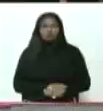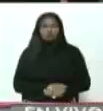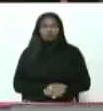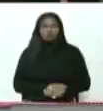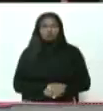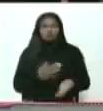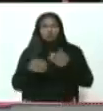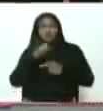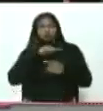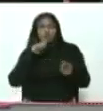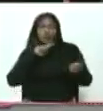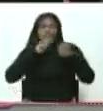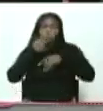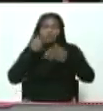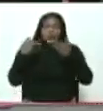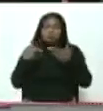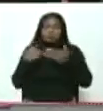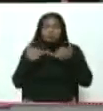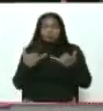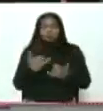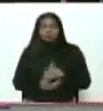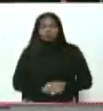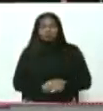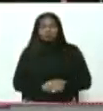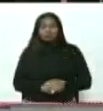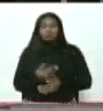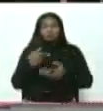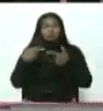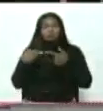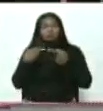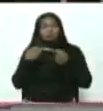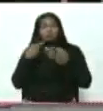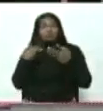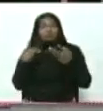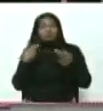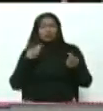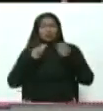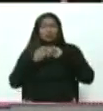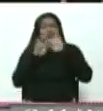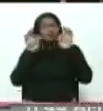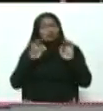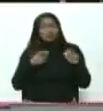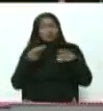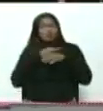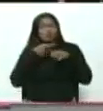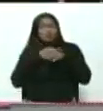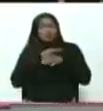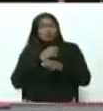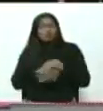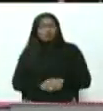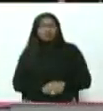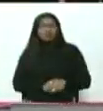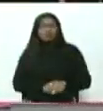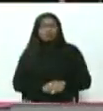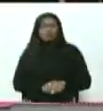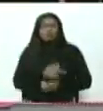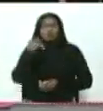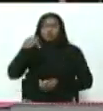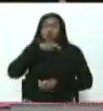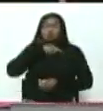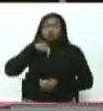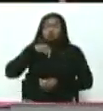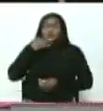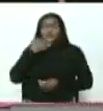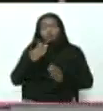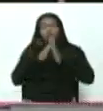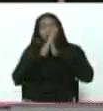Vamos a cambiar las cosas. Y una de las cosas que hay que cambiar es las formas de gobernar. Si hoy nosotros